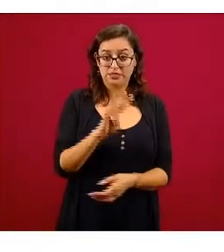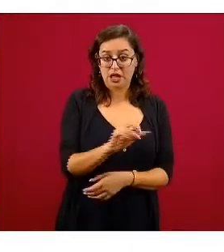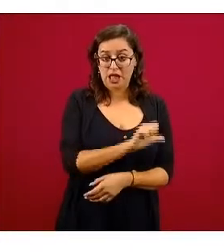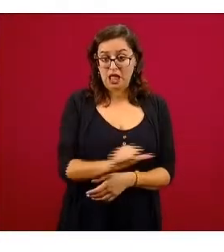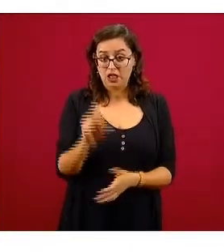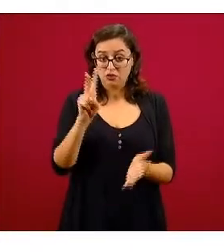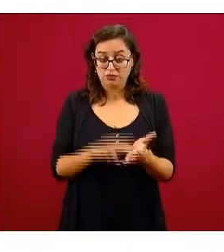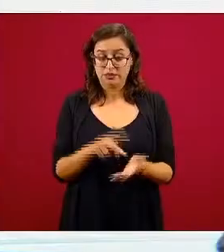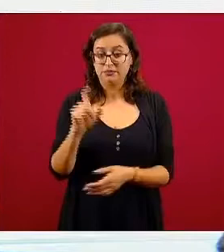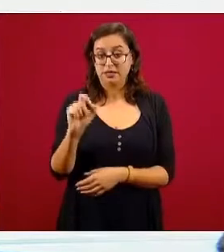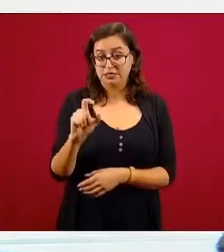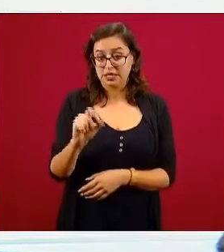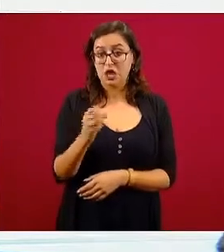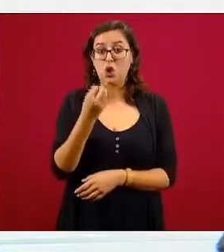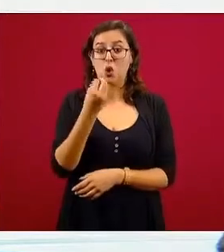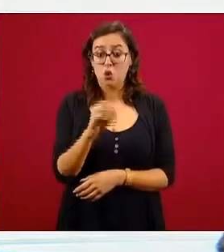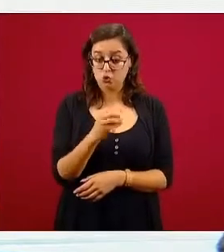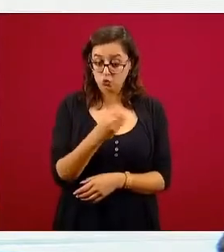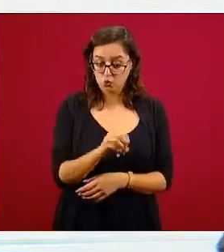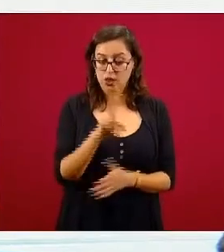es decir, octubre 2019,